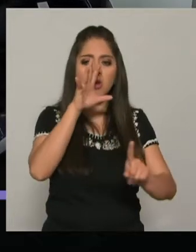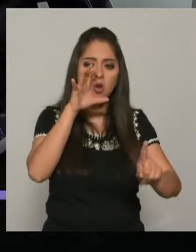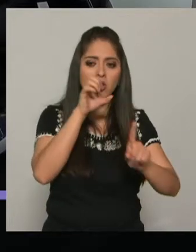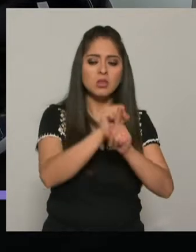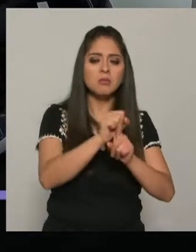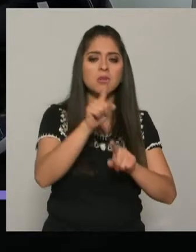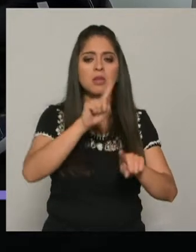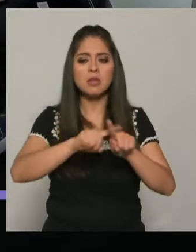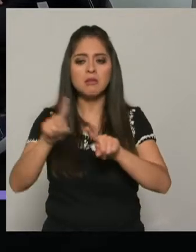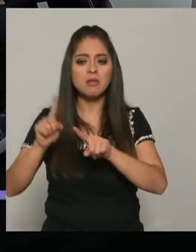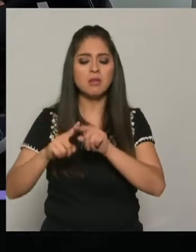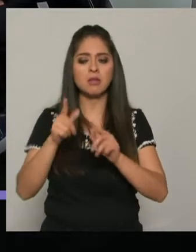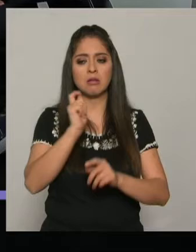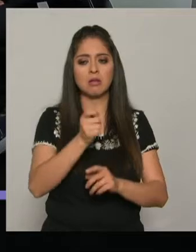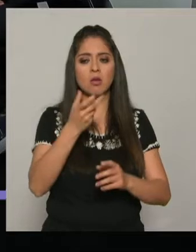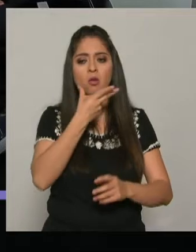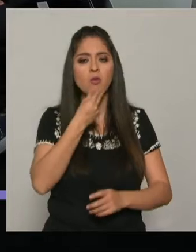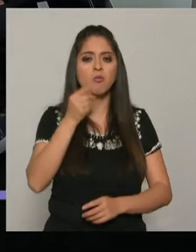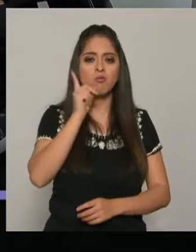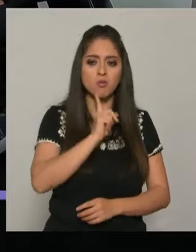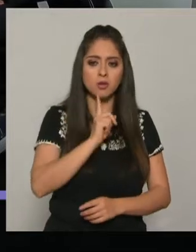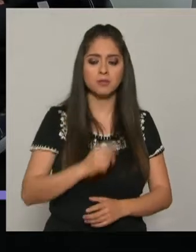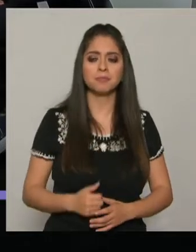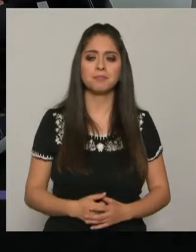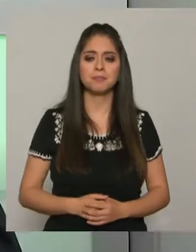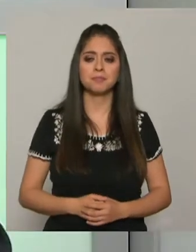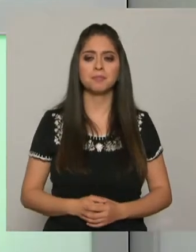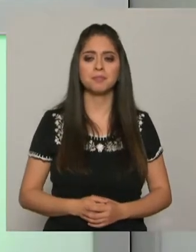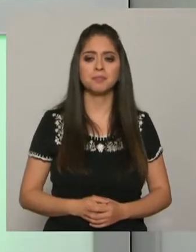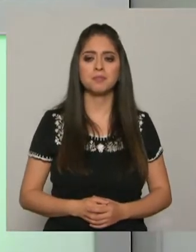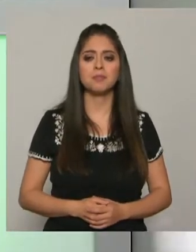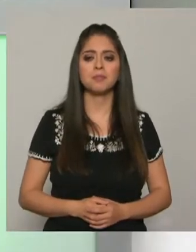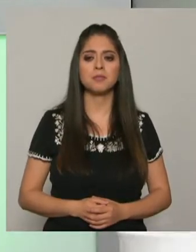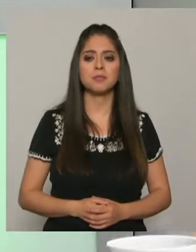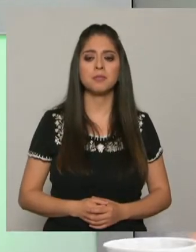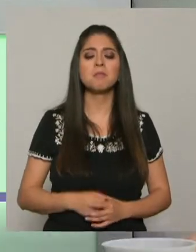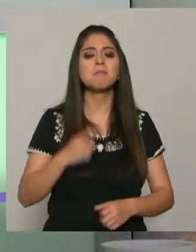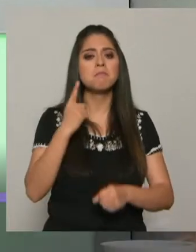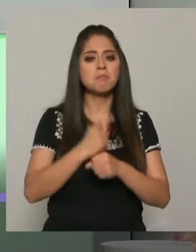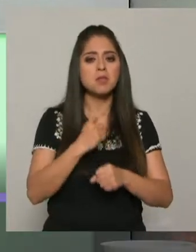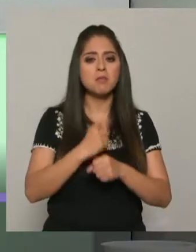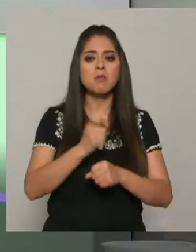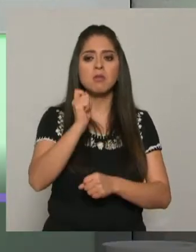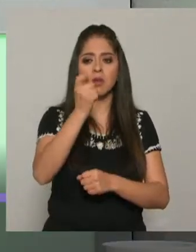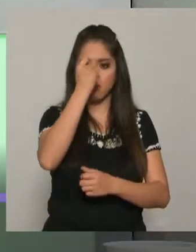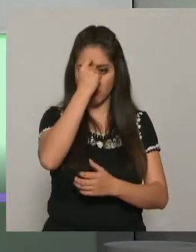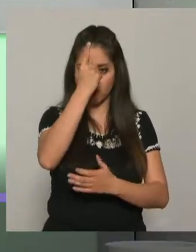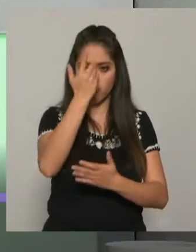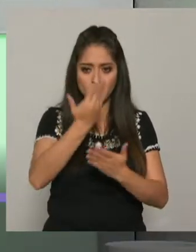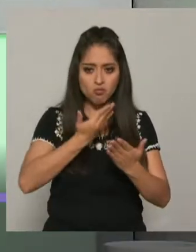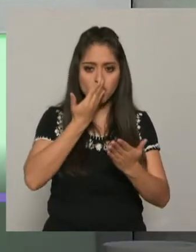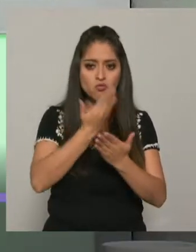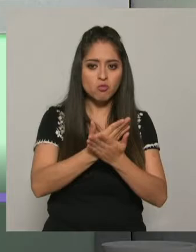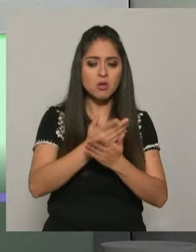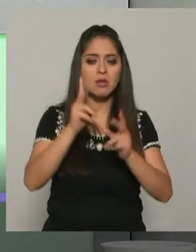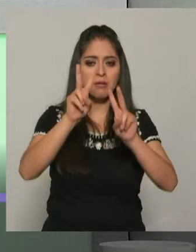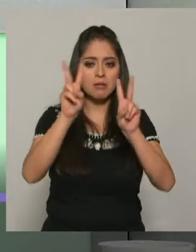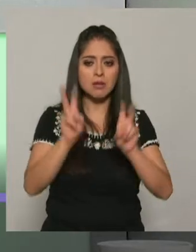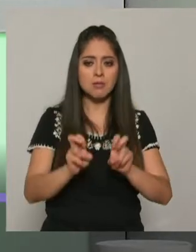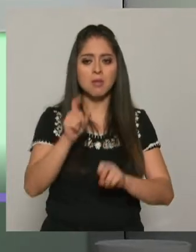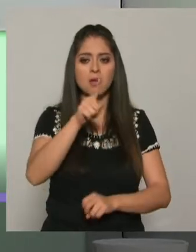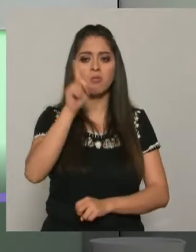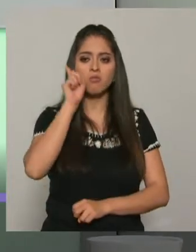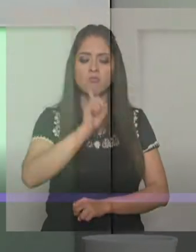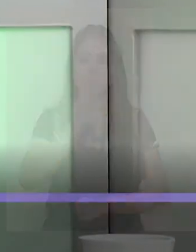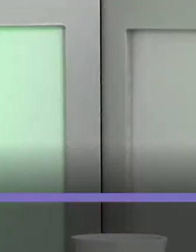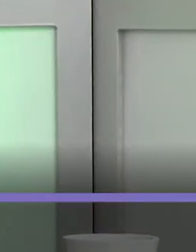sobre la diversidad sexual. Bueno, mira, primero para comenzar habría que entender que esta iniciativa es un producto del feminismo. O